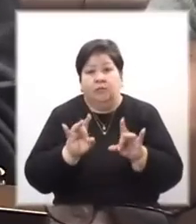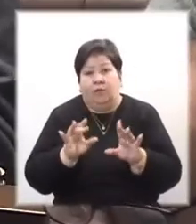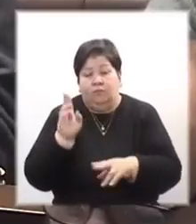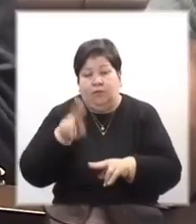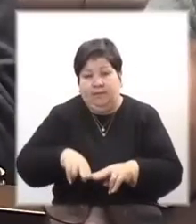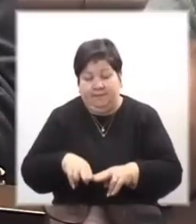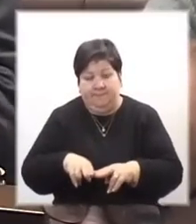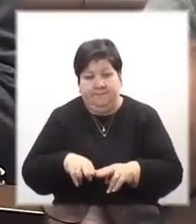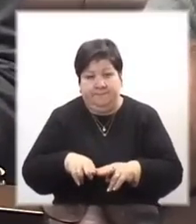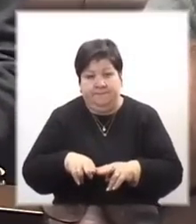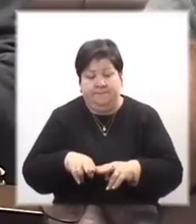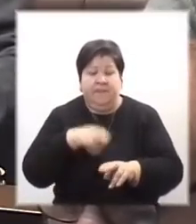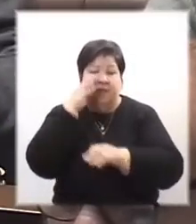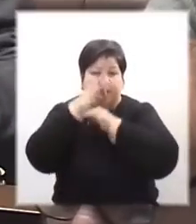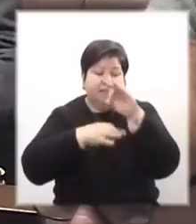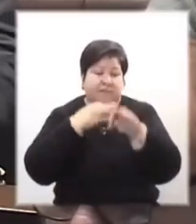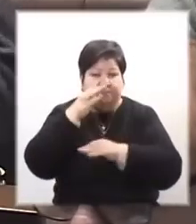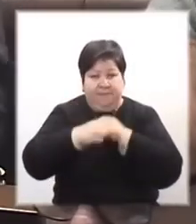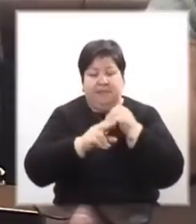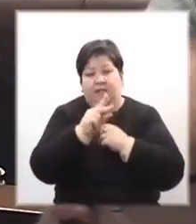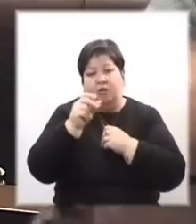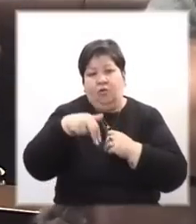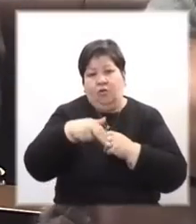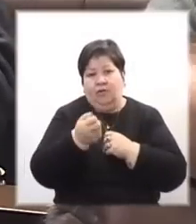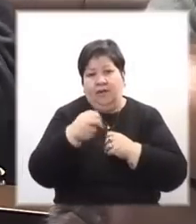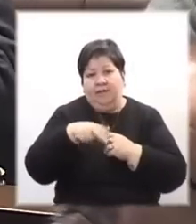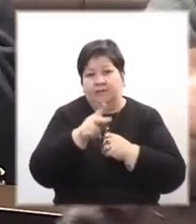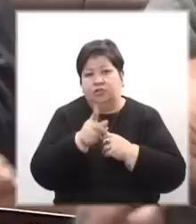natural, explicó el sociólogo Donangelo.